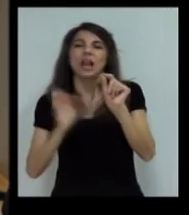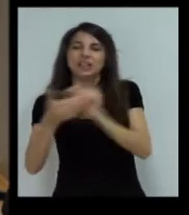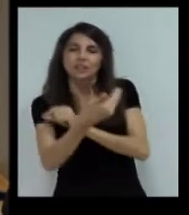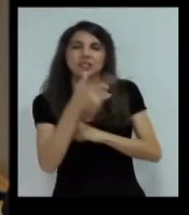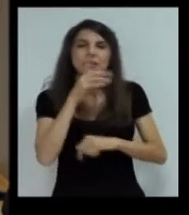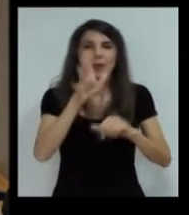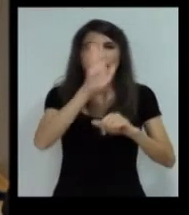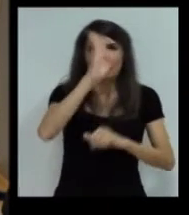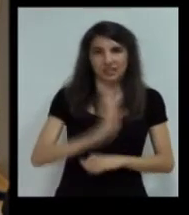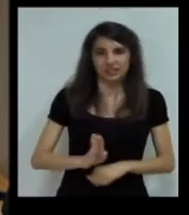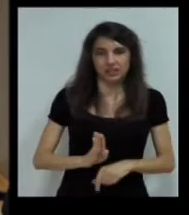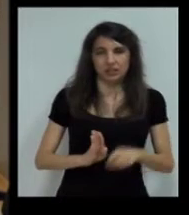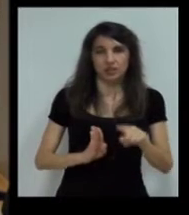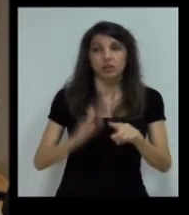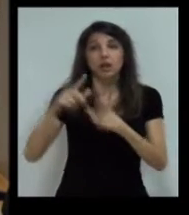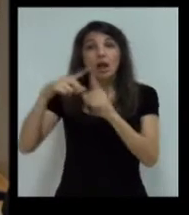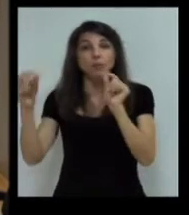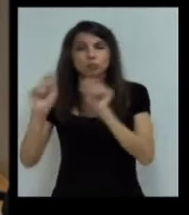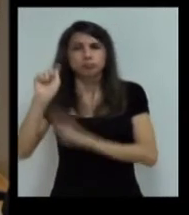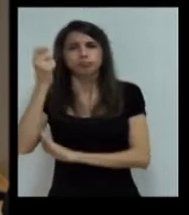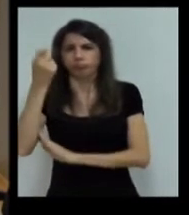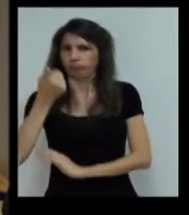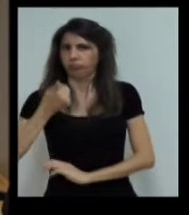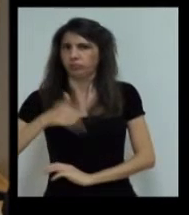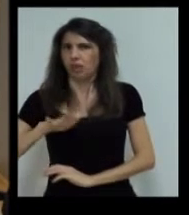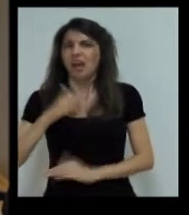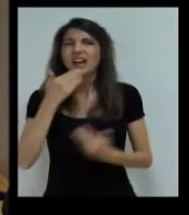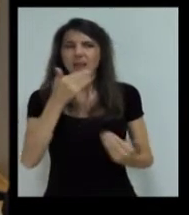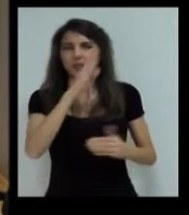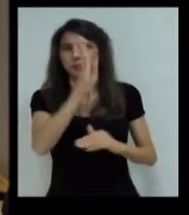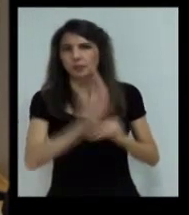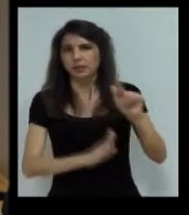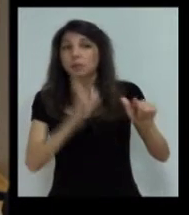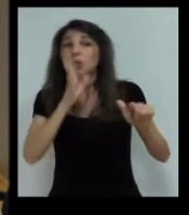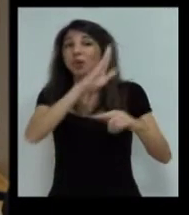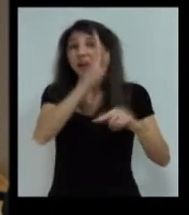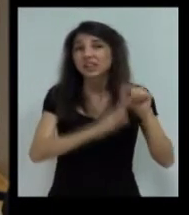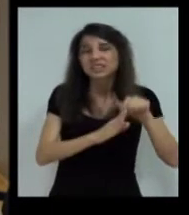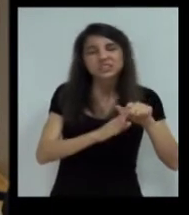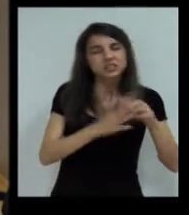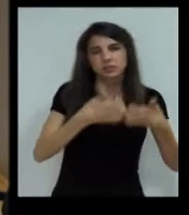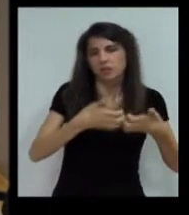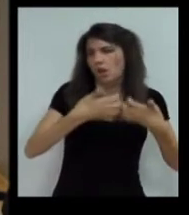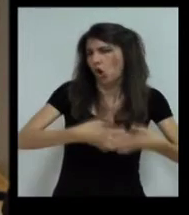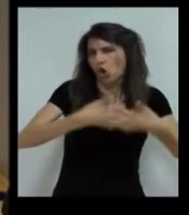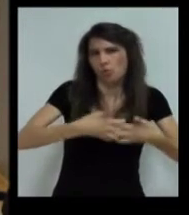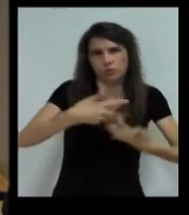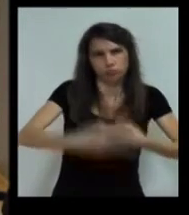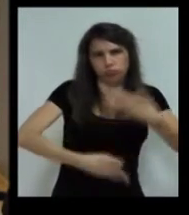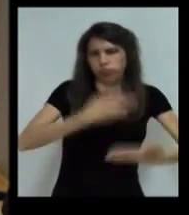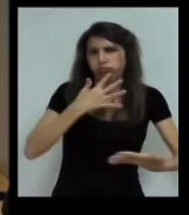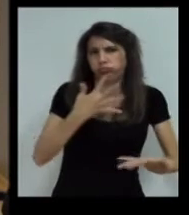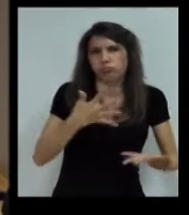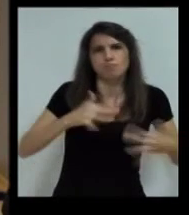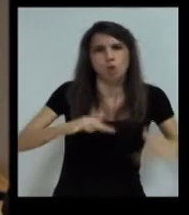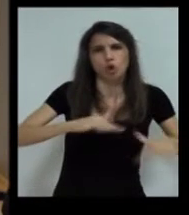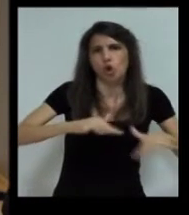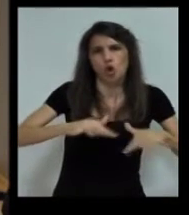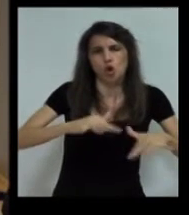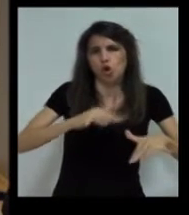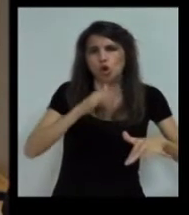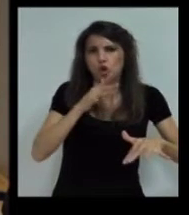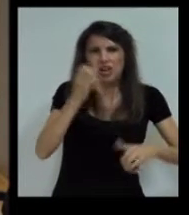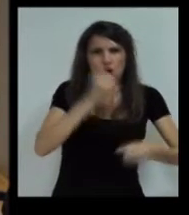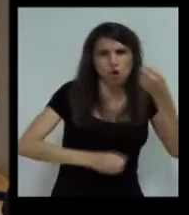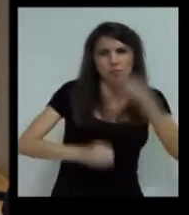a través de Brasil ha conseguido, hay que reconocer que Brasil es no una locomotora, es una gran locomotora económica desde el punto